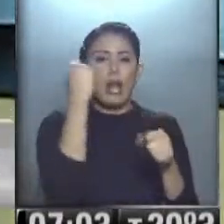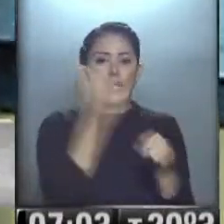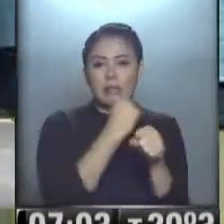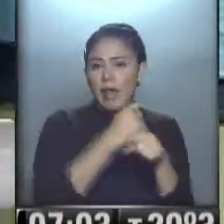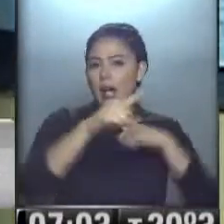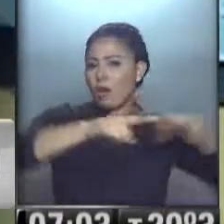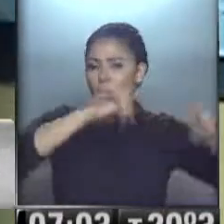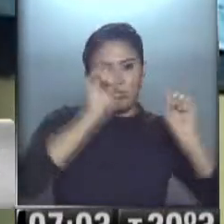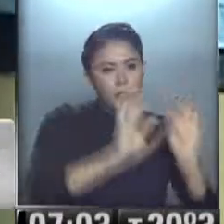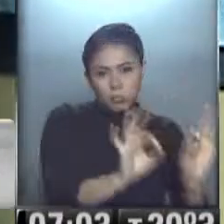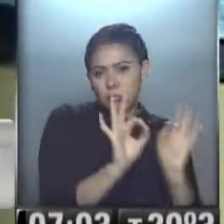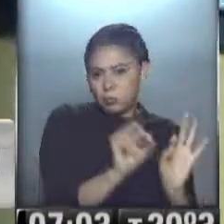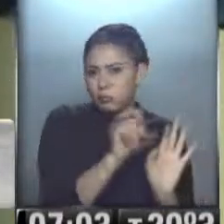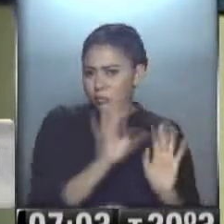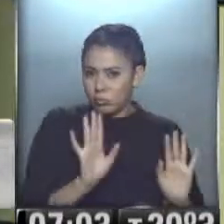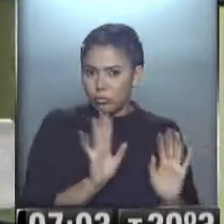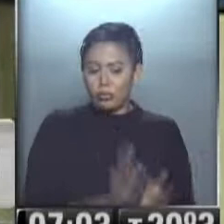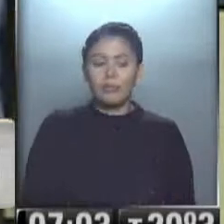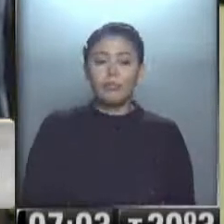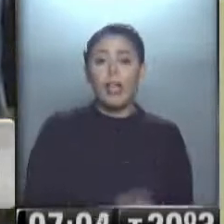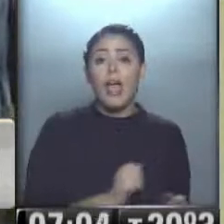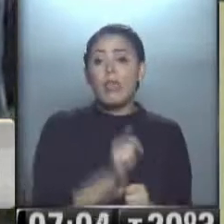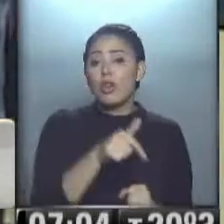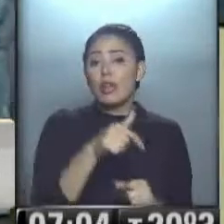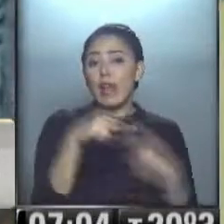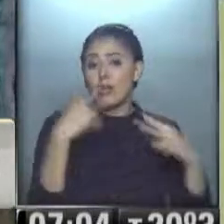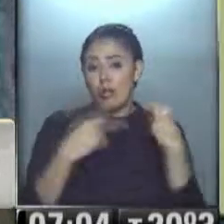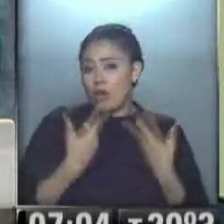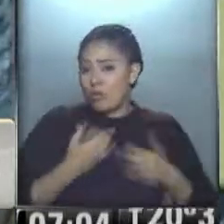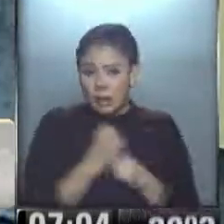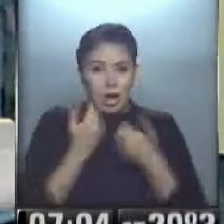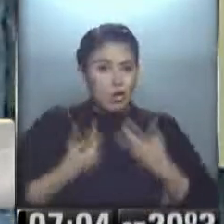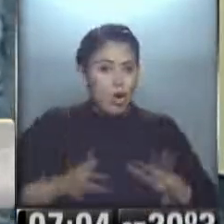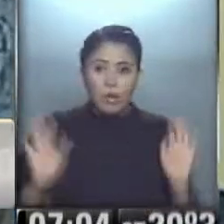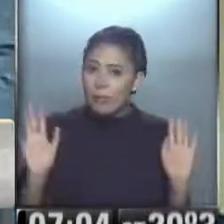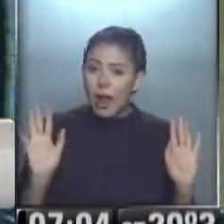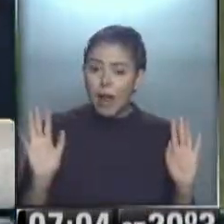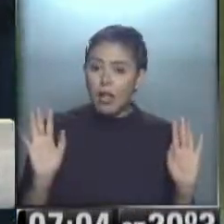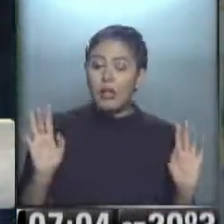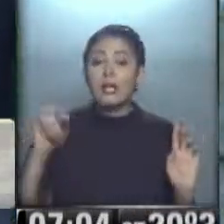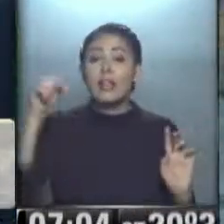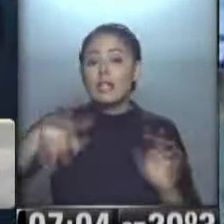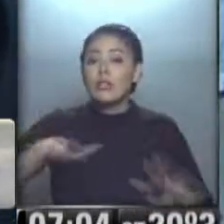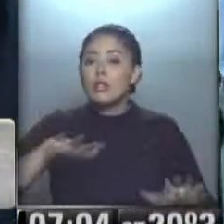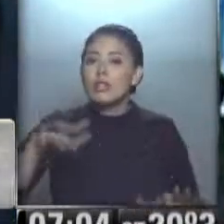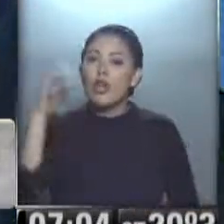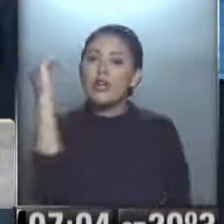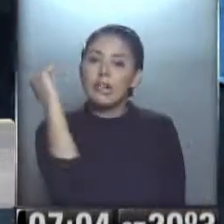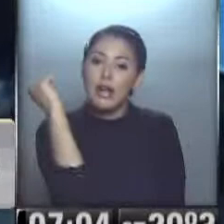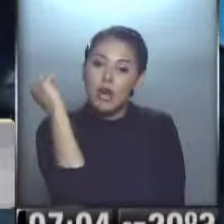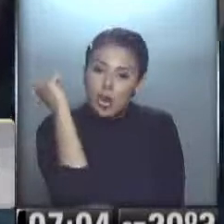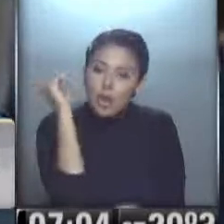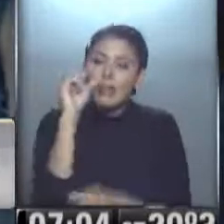funcionando de manera normal y que su situación económica va